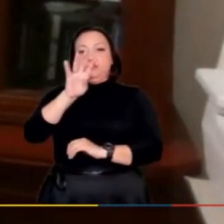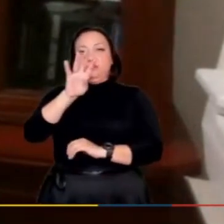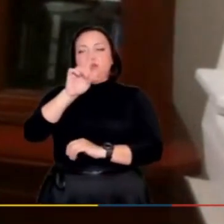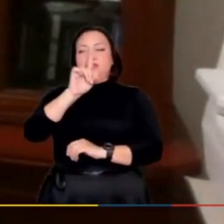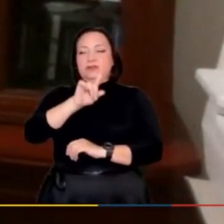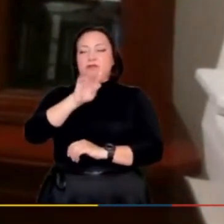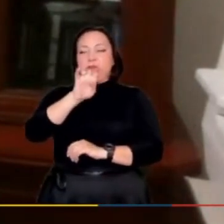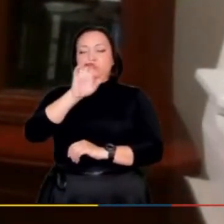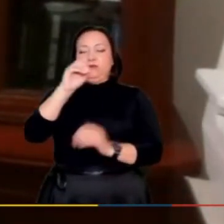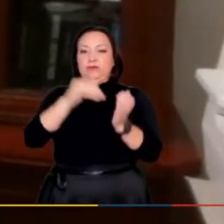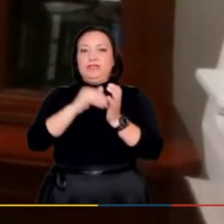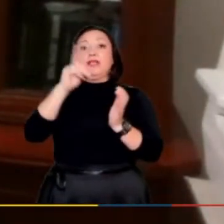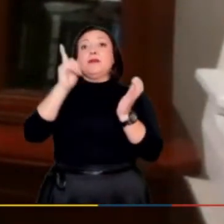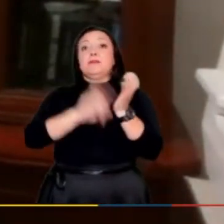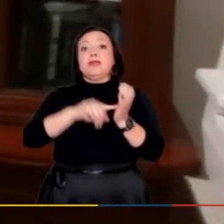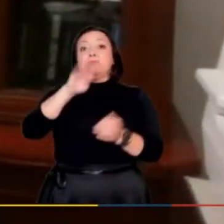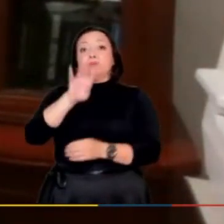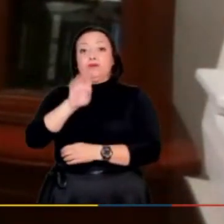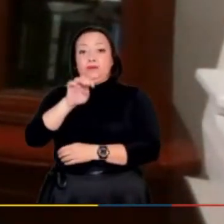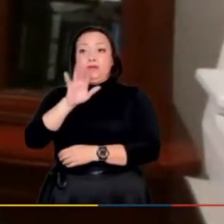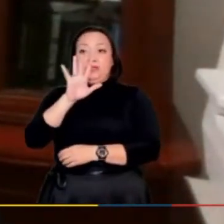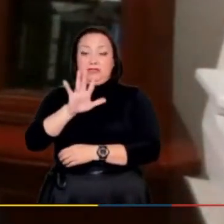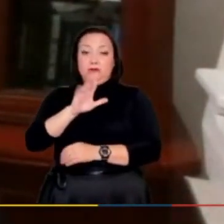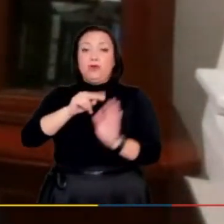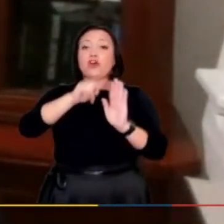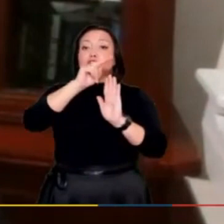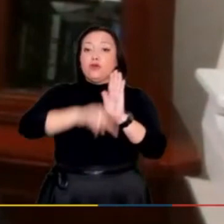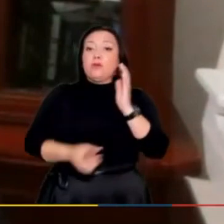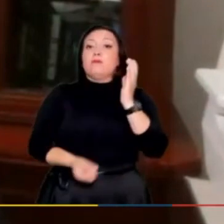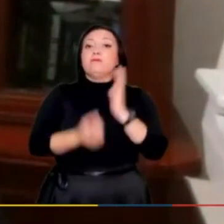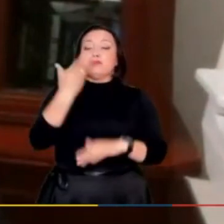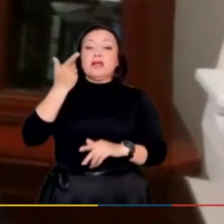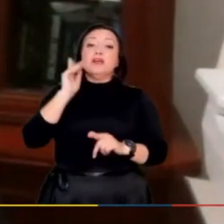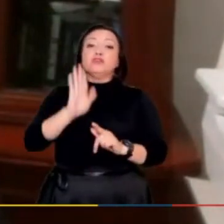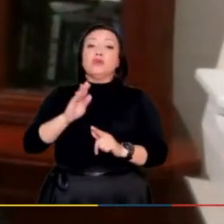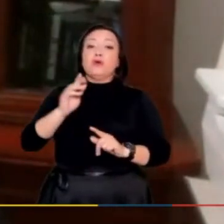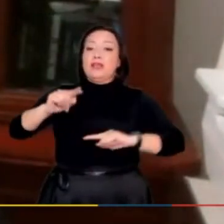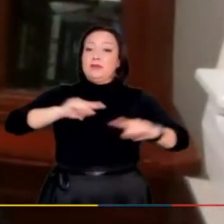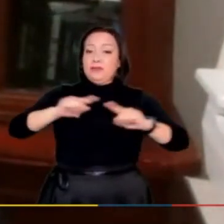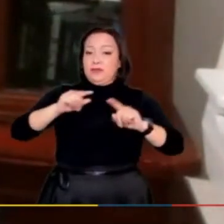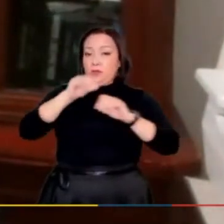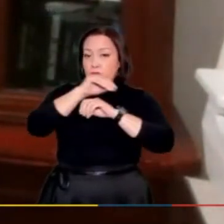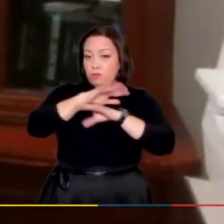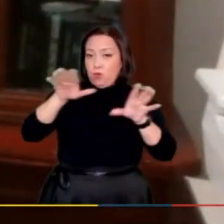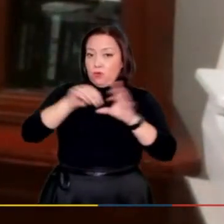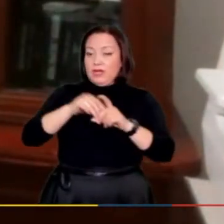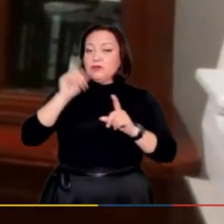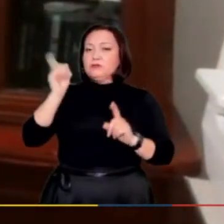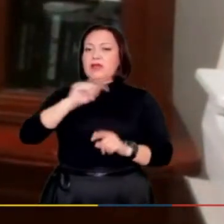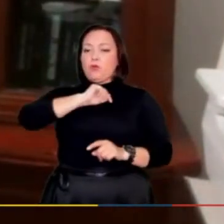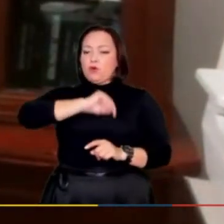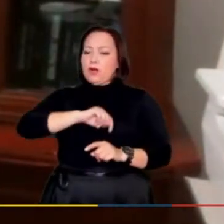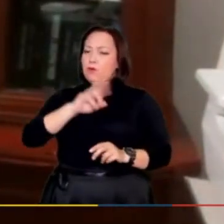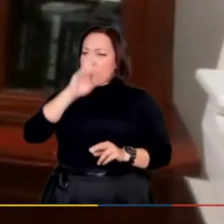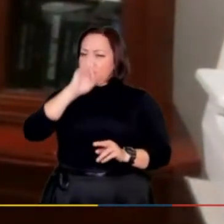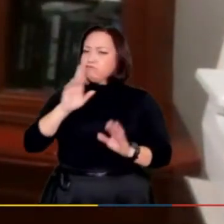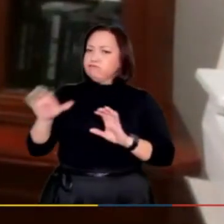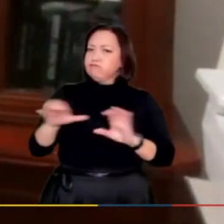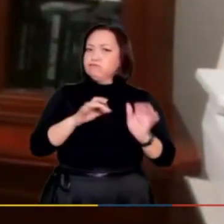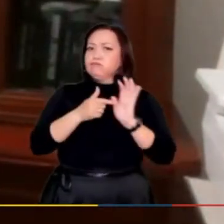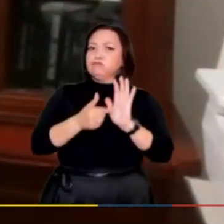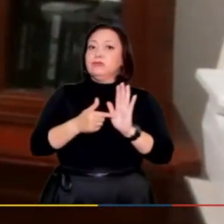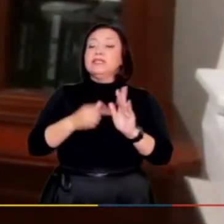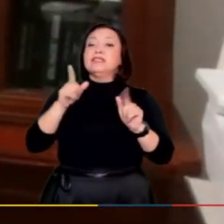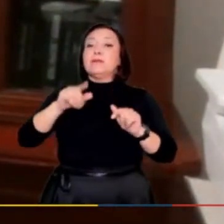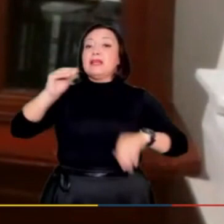95, donde se dictan normas tendientes a preservar la moralidad de la administración pública y se fijan posiciones en el objeto de erradicar la